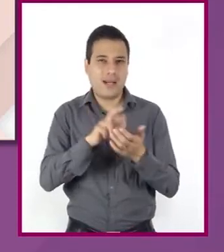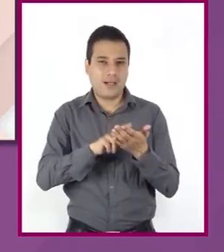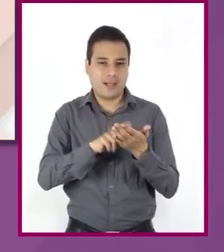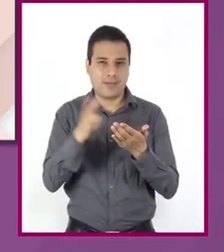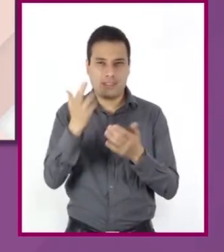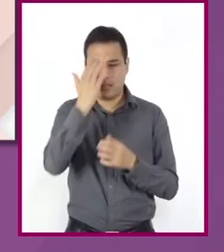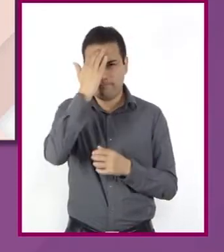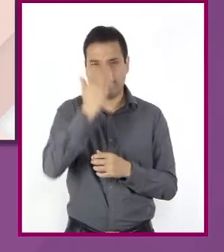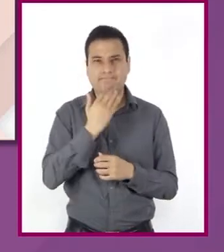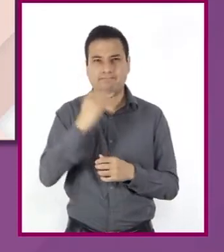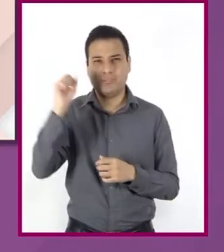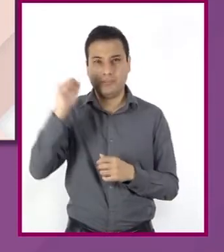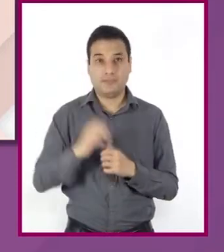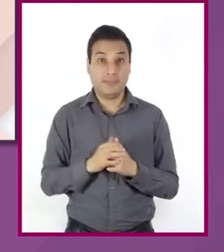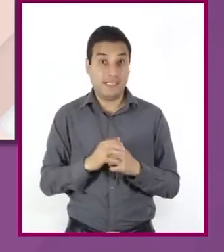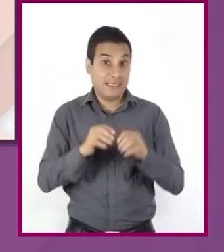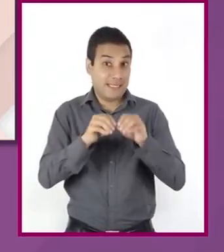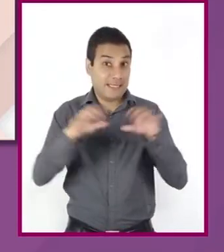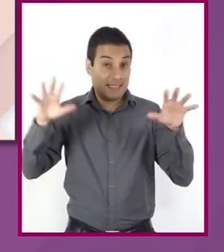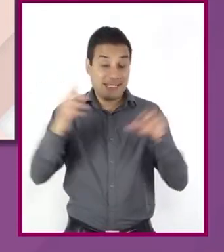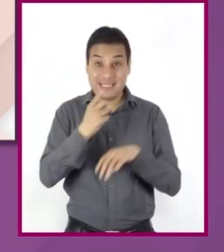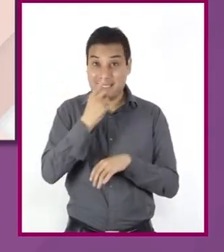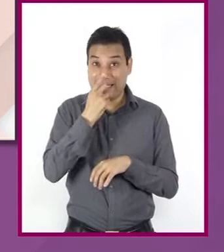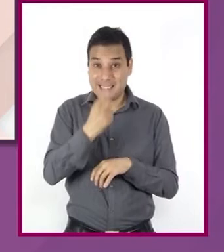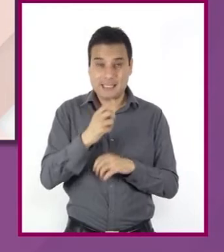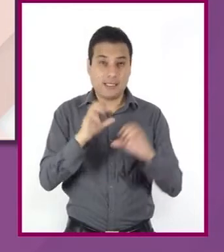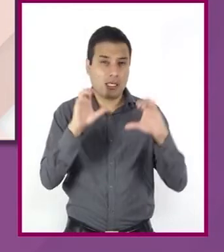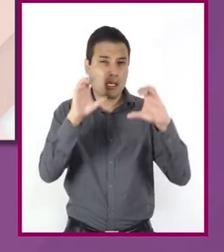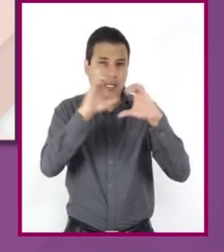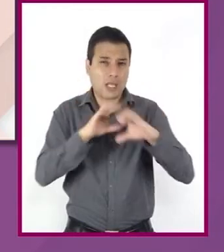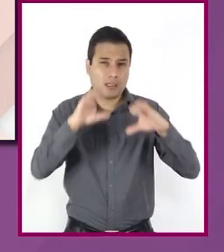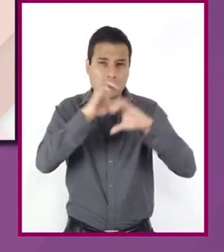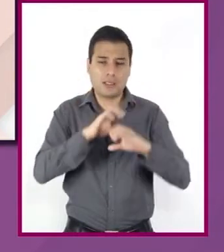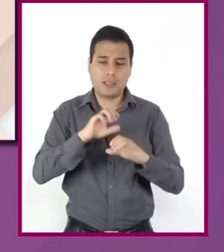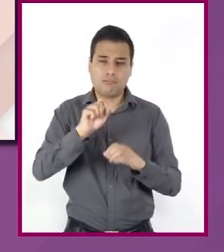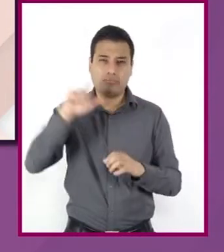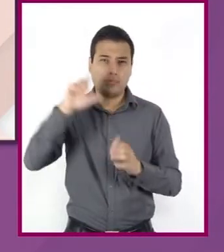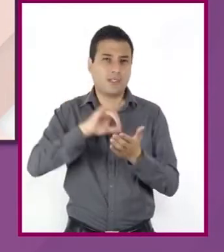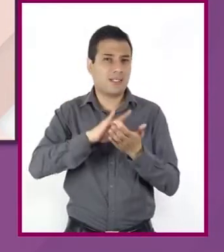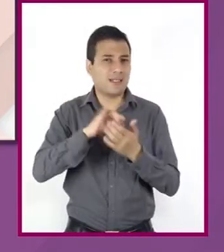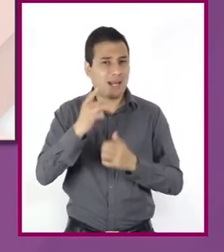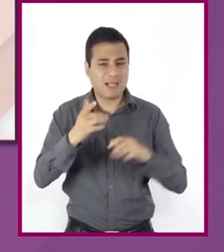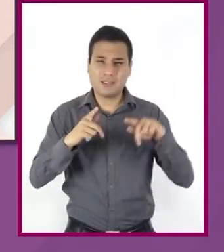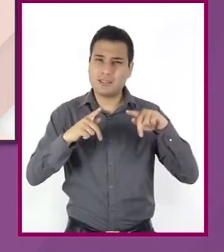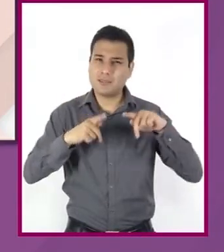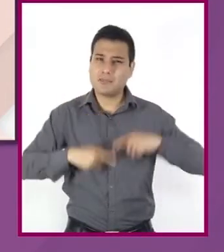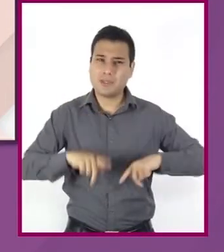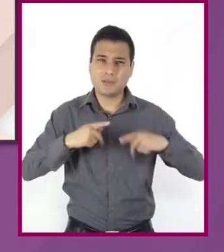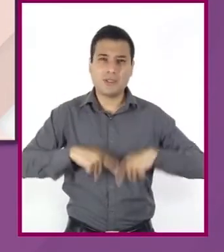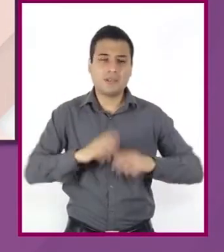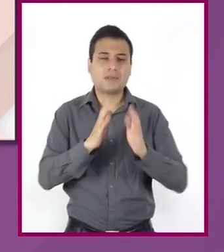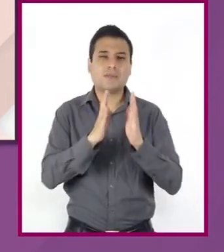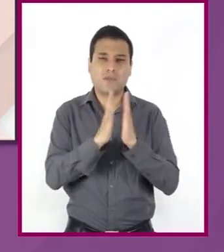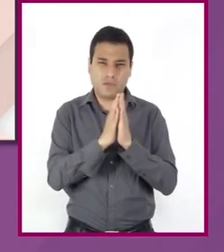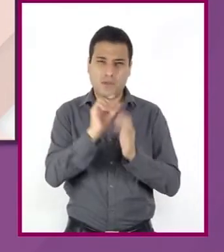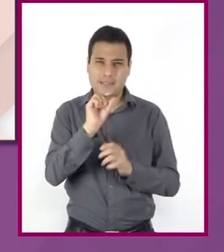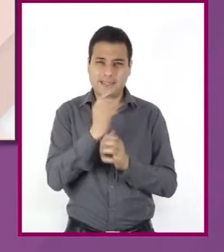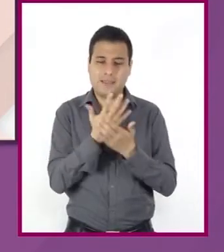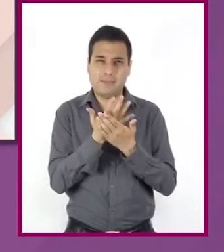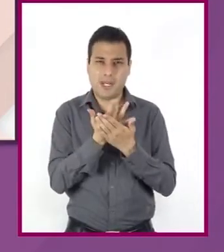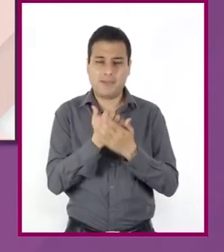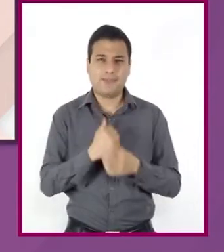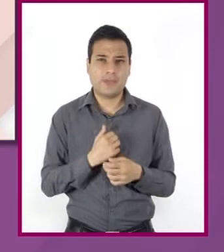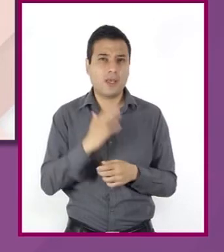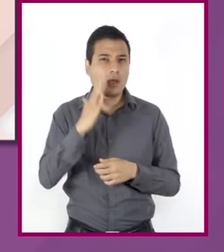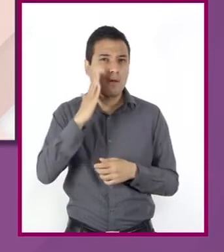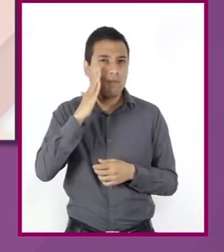revista publicó que el cantante agradecía a su público y les decía: denme un momento mientras lo publico en